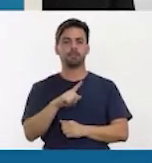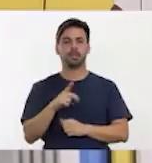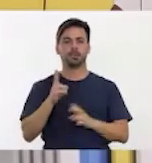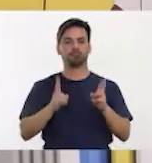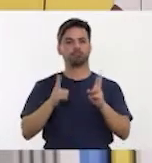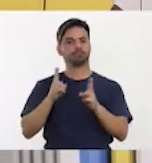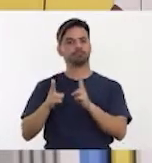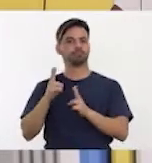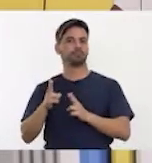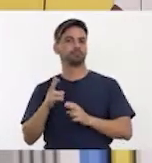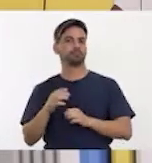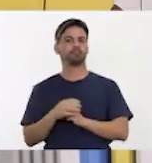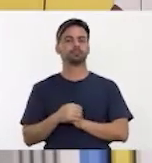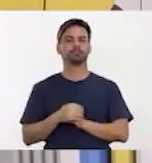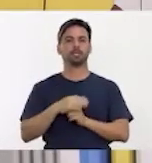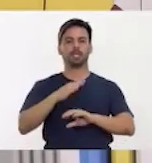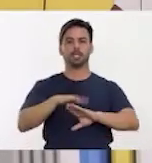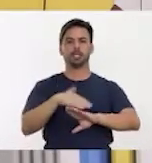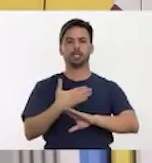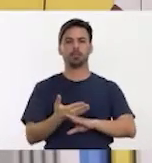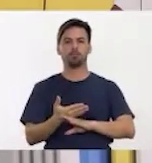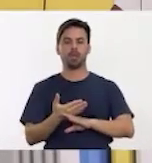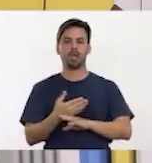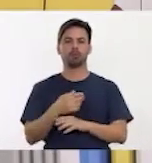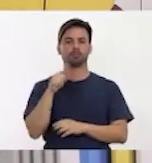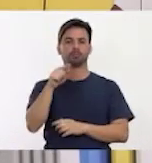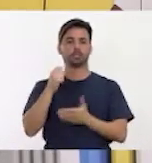y el que condujo